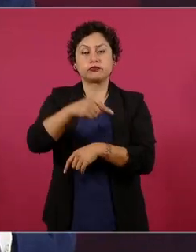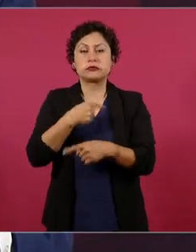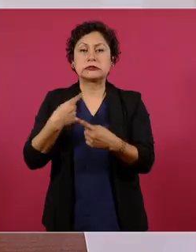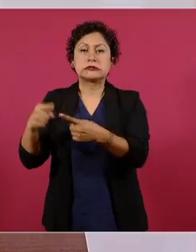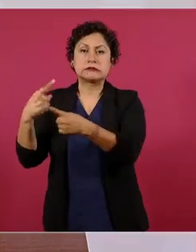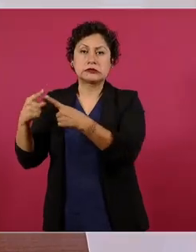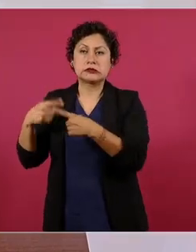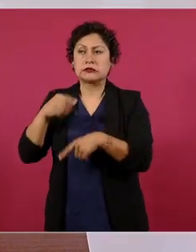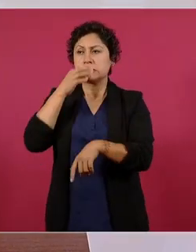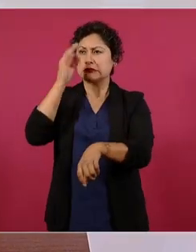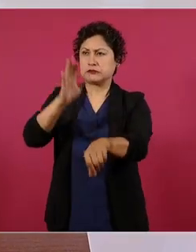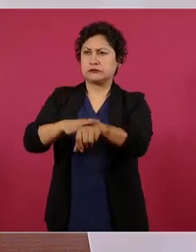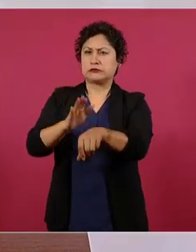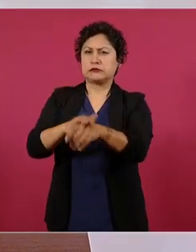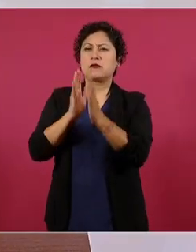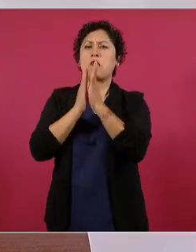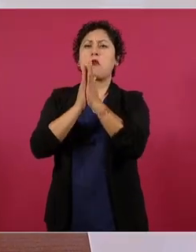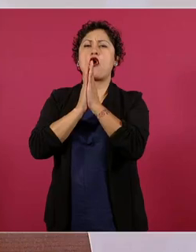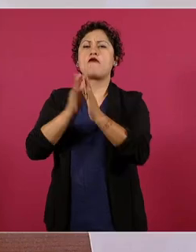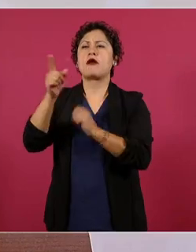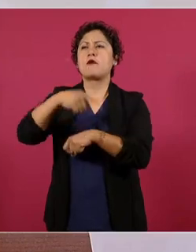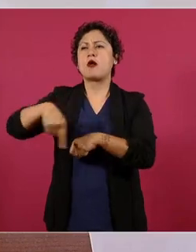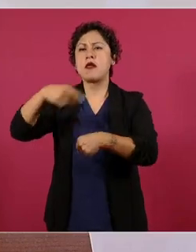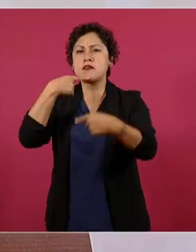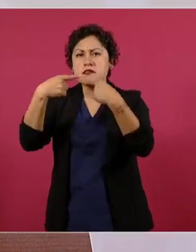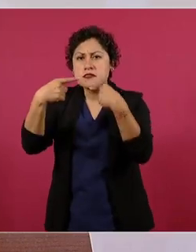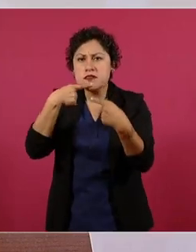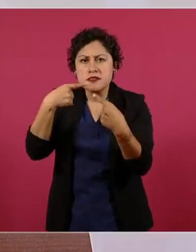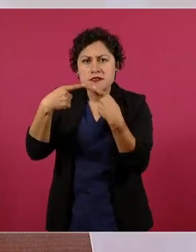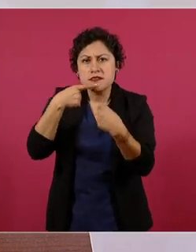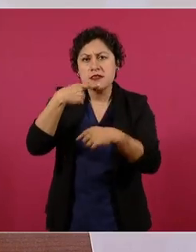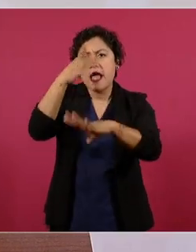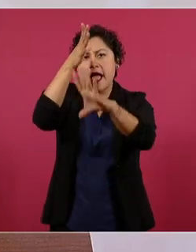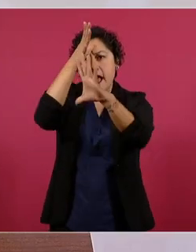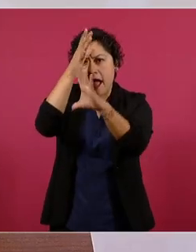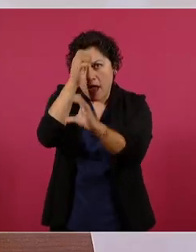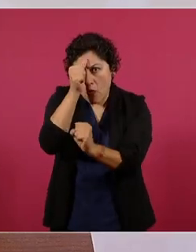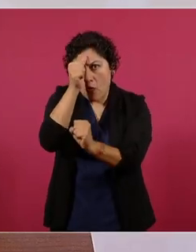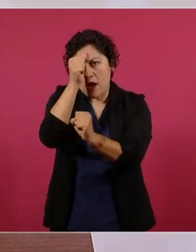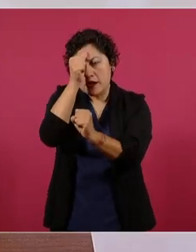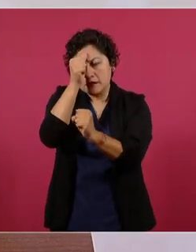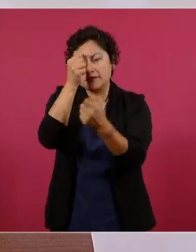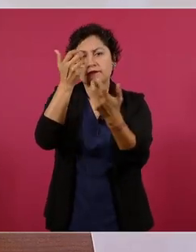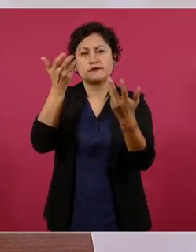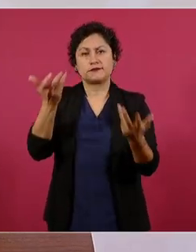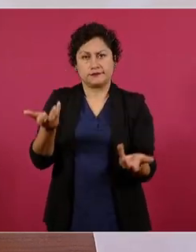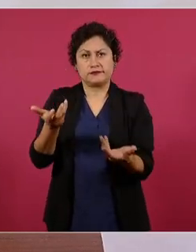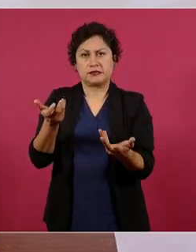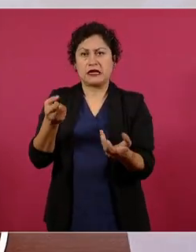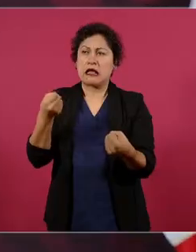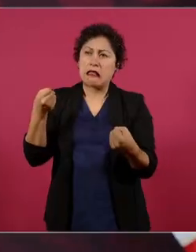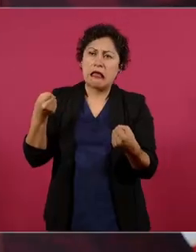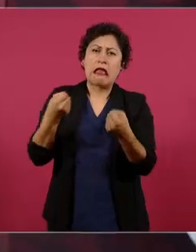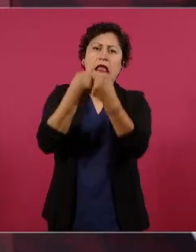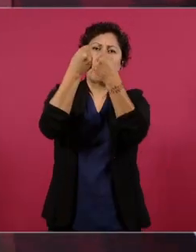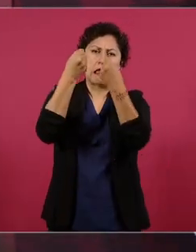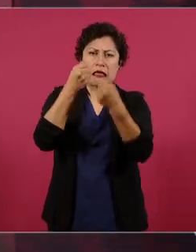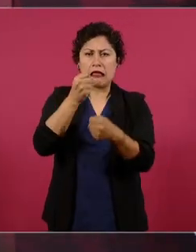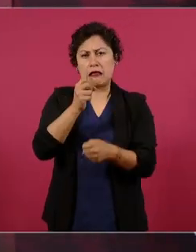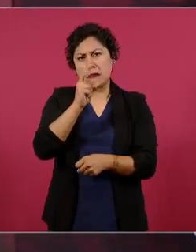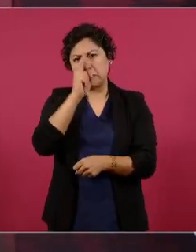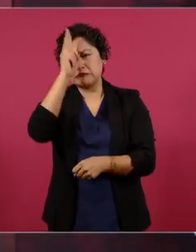pongan de acuerdo, que no recurran a la violencia, y a los dirigentes